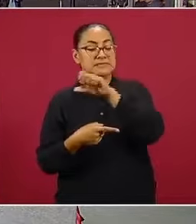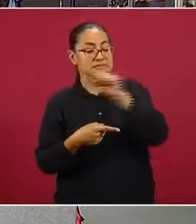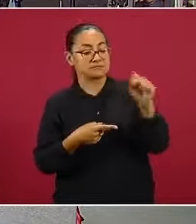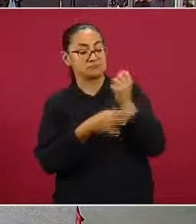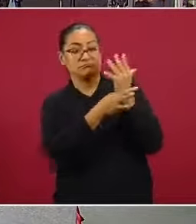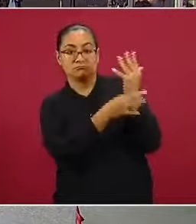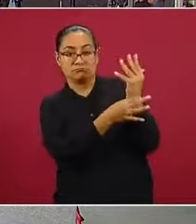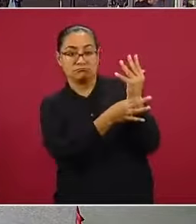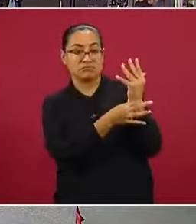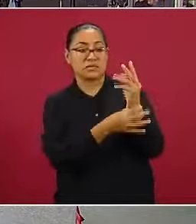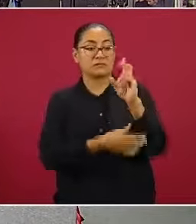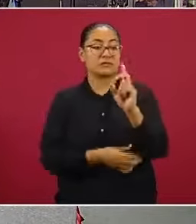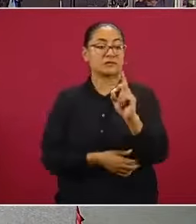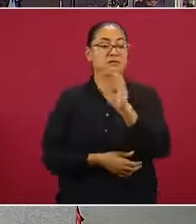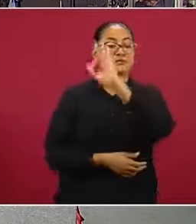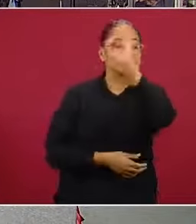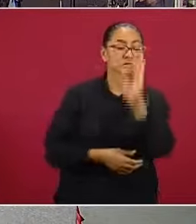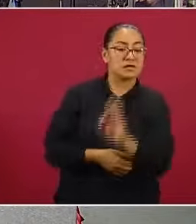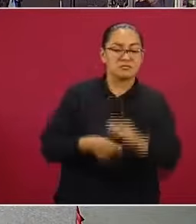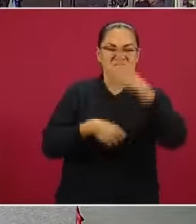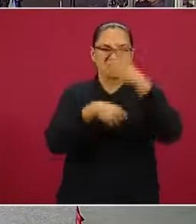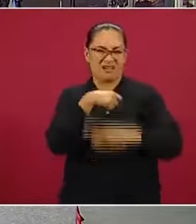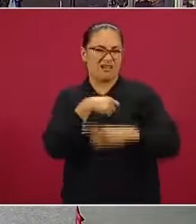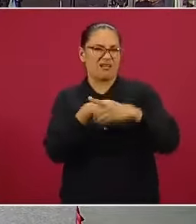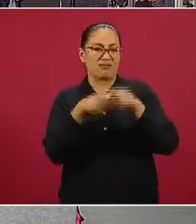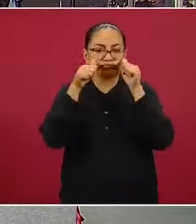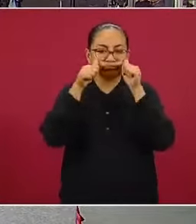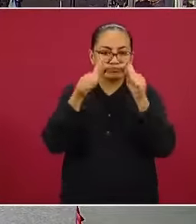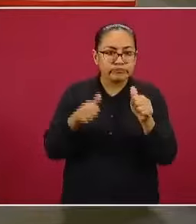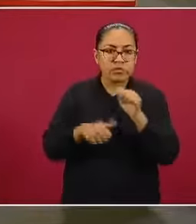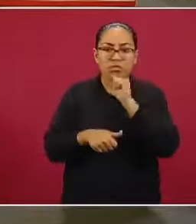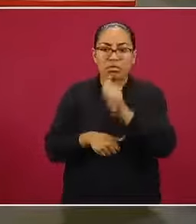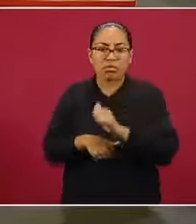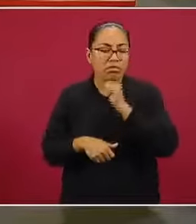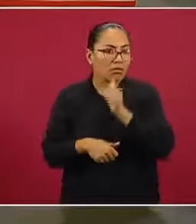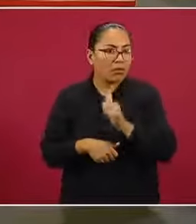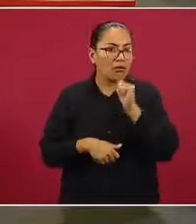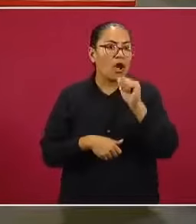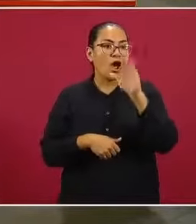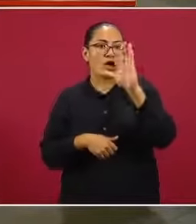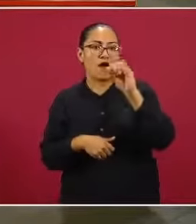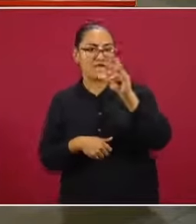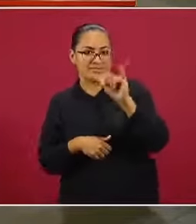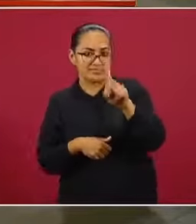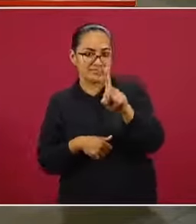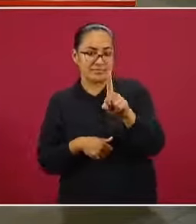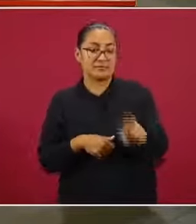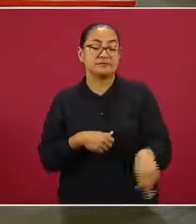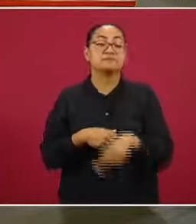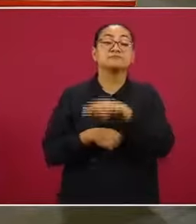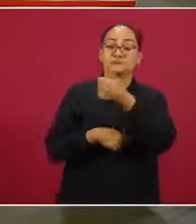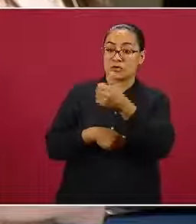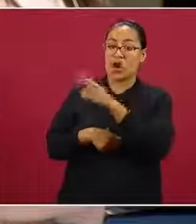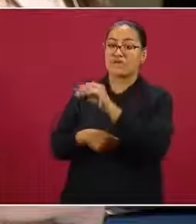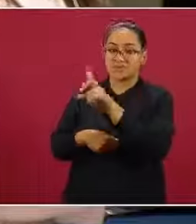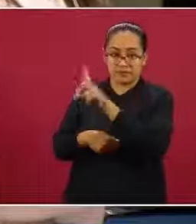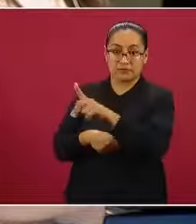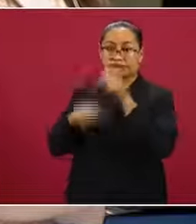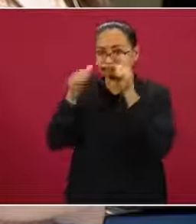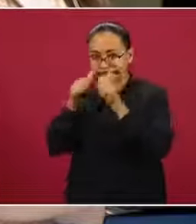afectación en la atención no COVID por la atención COVID. Entonces quería saber la Secretaría de Salud